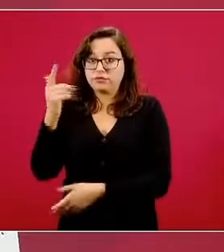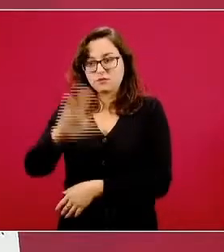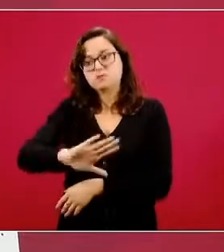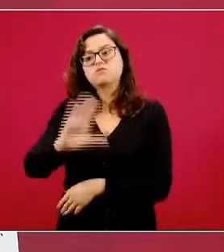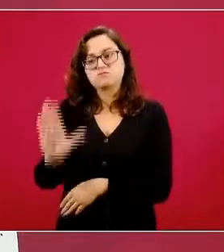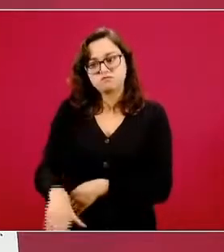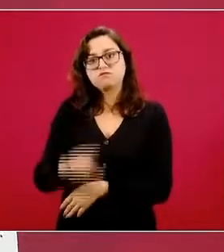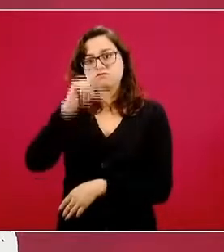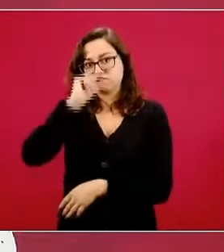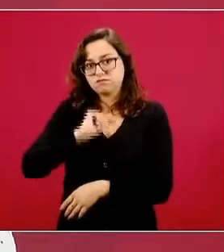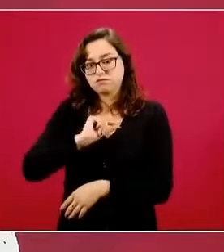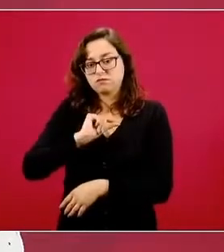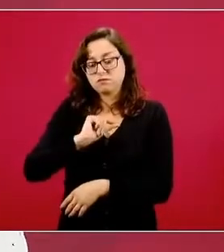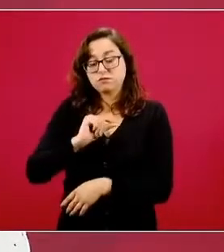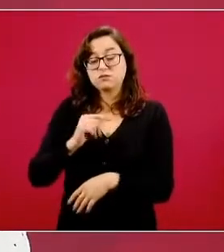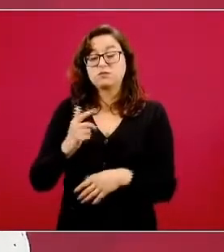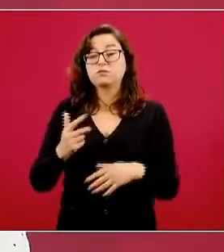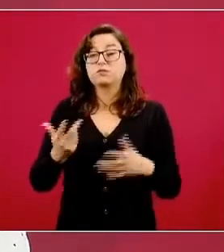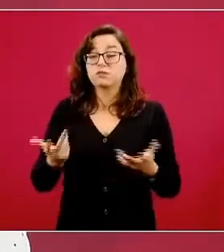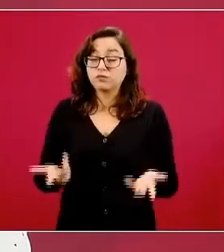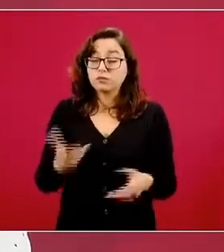Esto, si